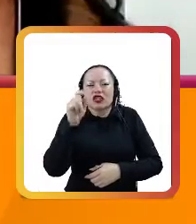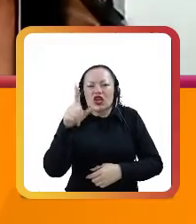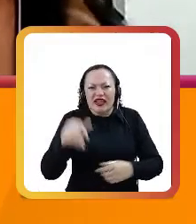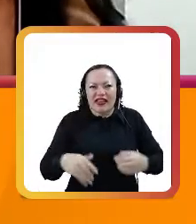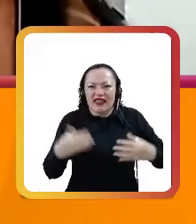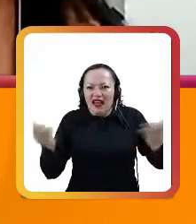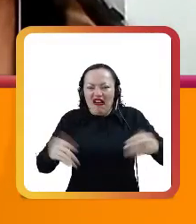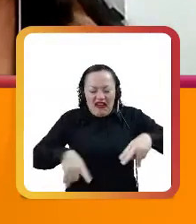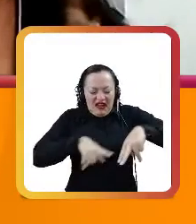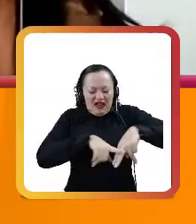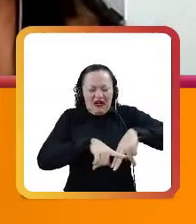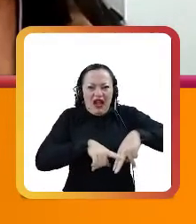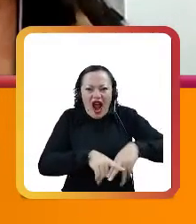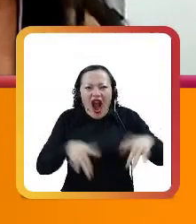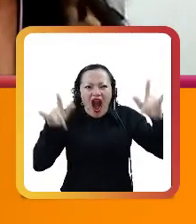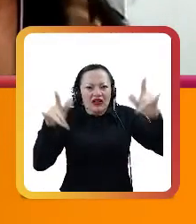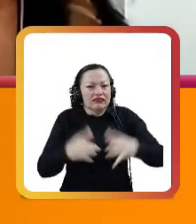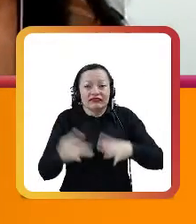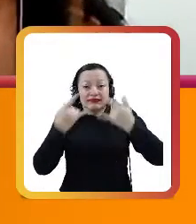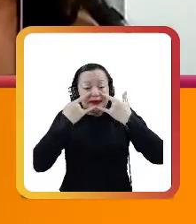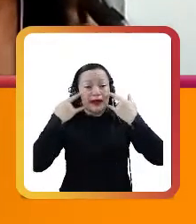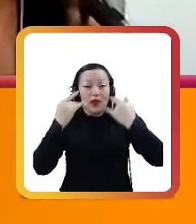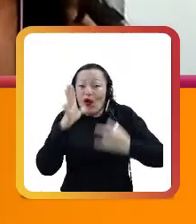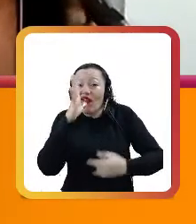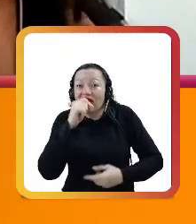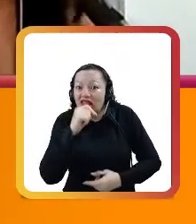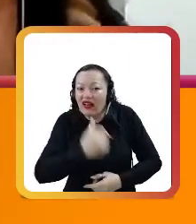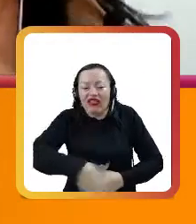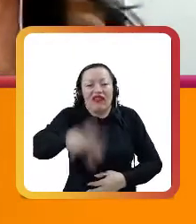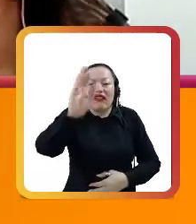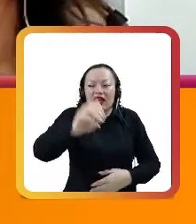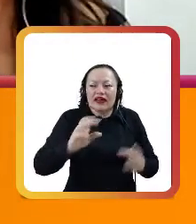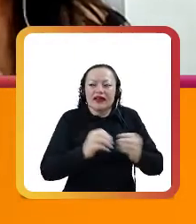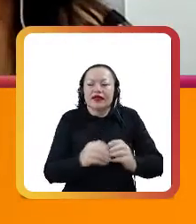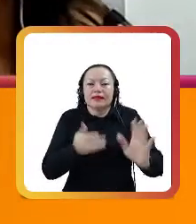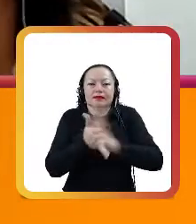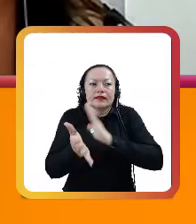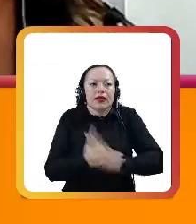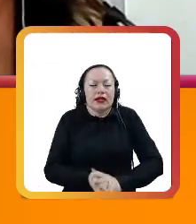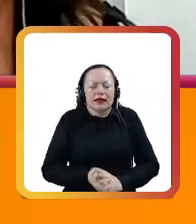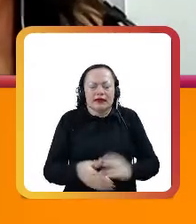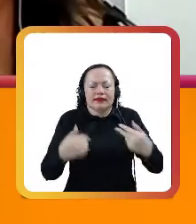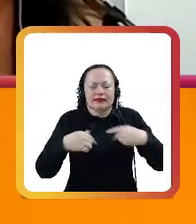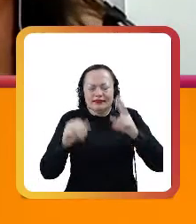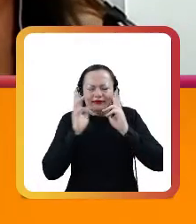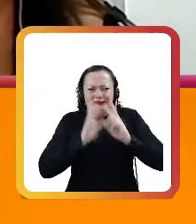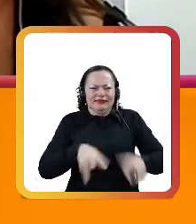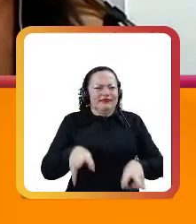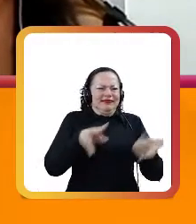pantaloneta, no tenía tapabocas, o sea, para él vivía en otro planeta.